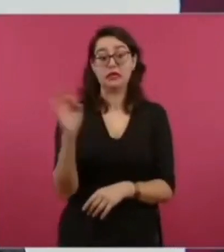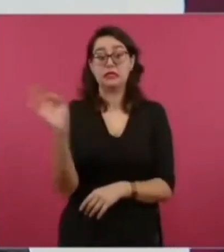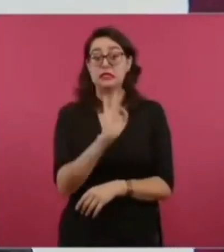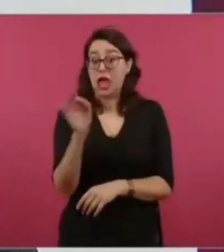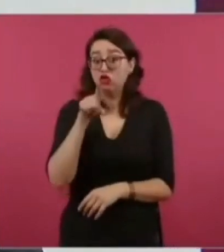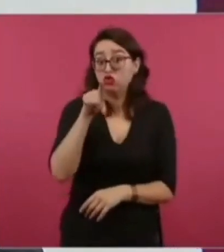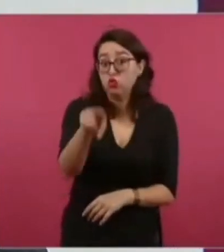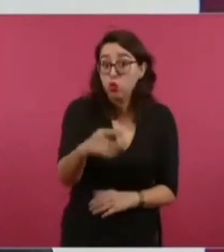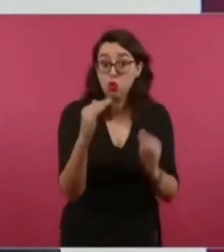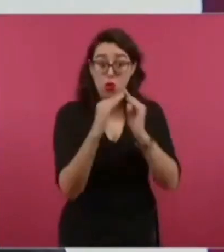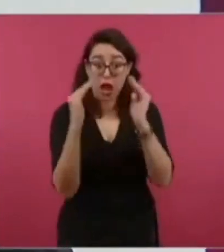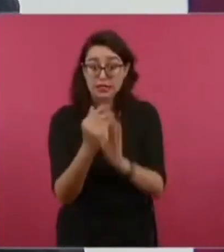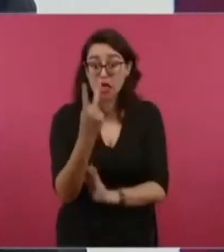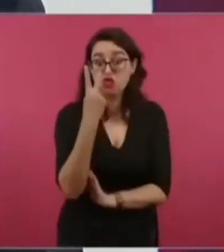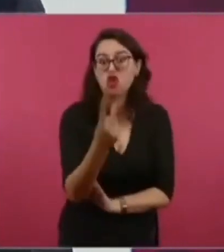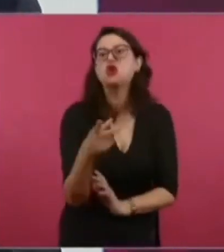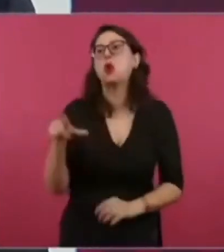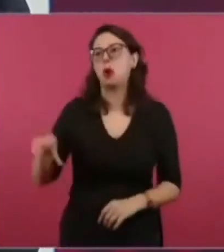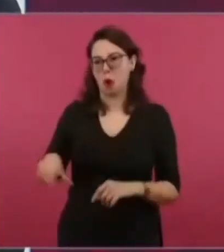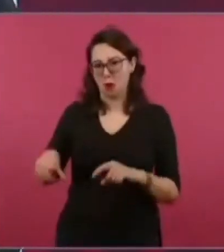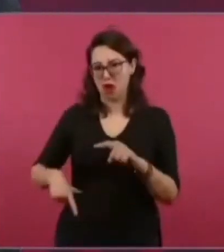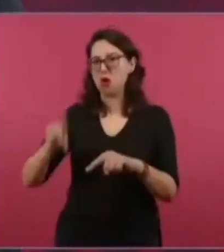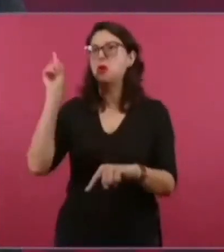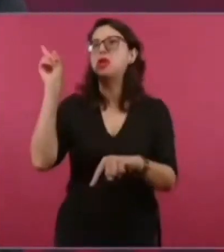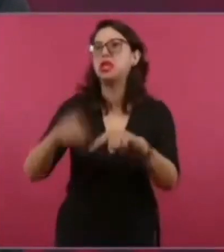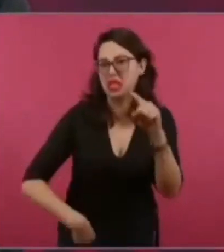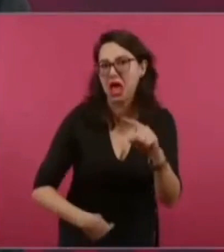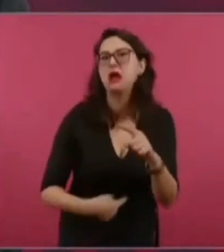soy evangélico. Dice, no,